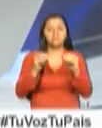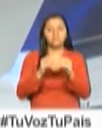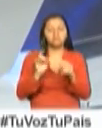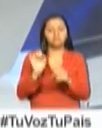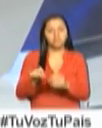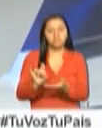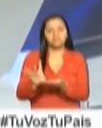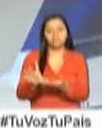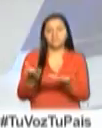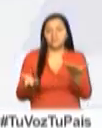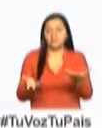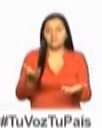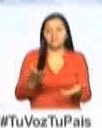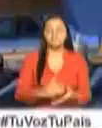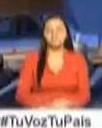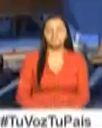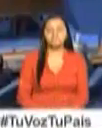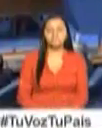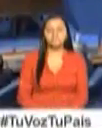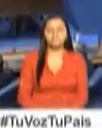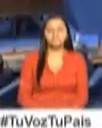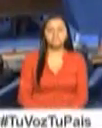destitución.